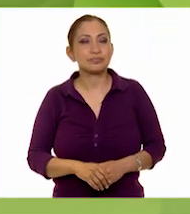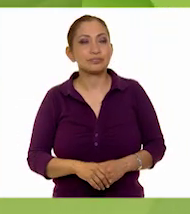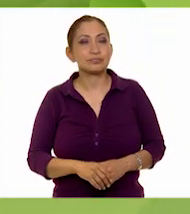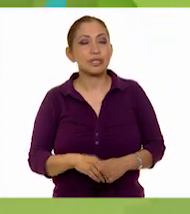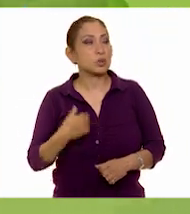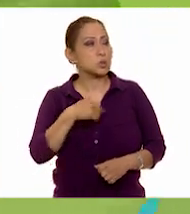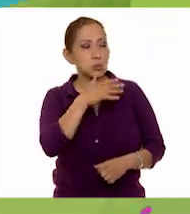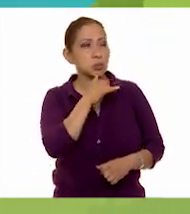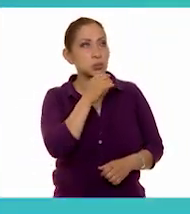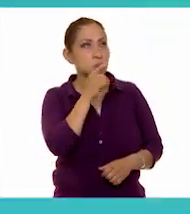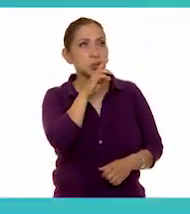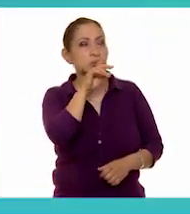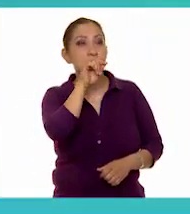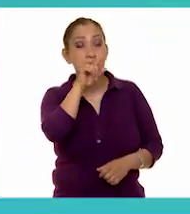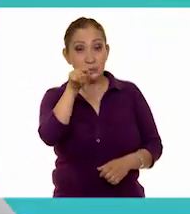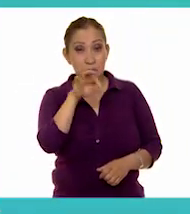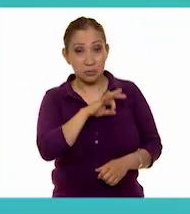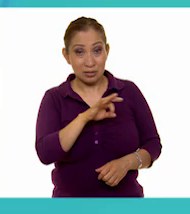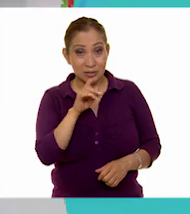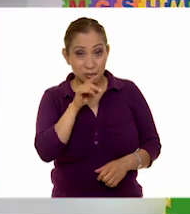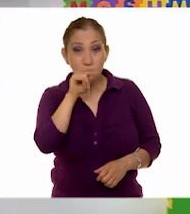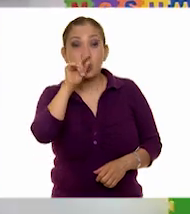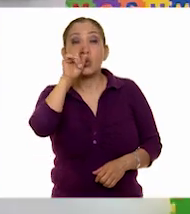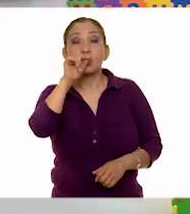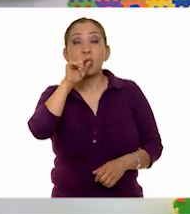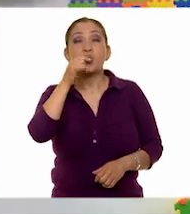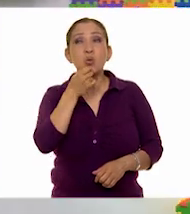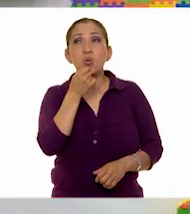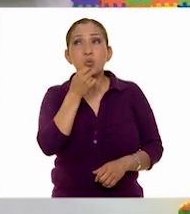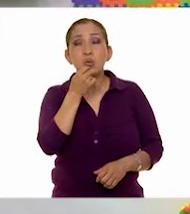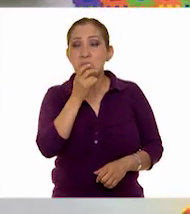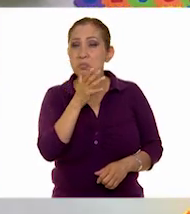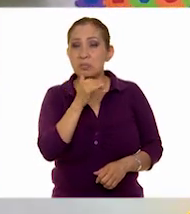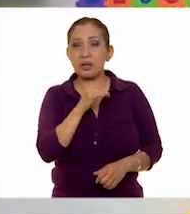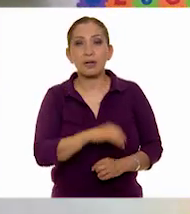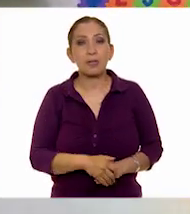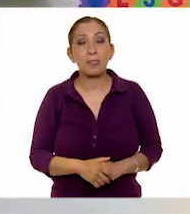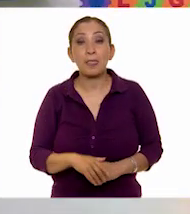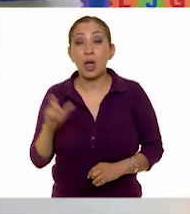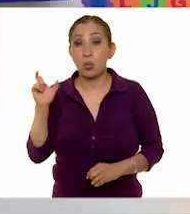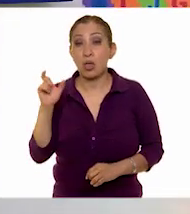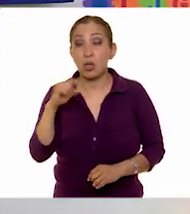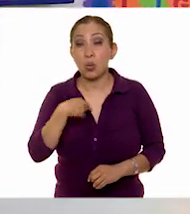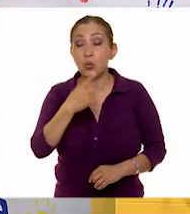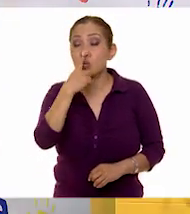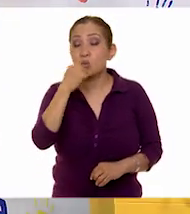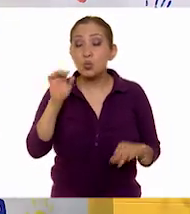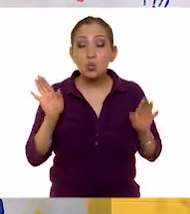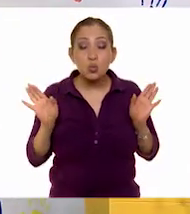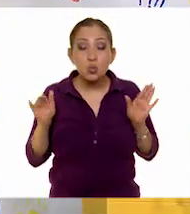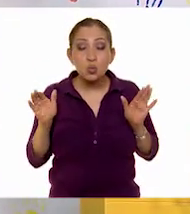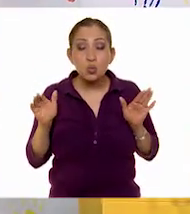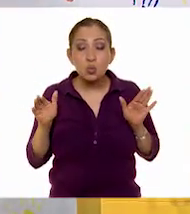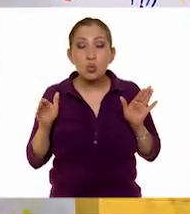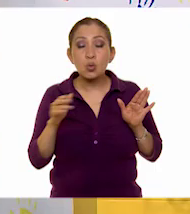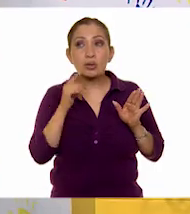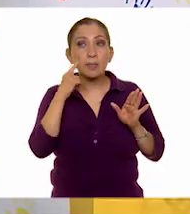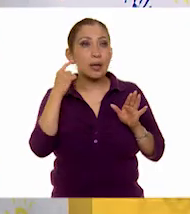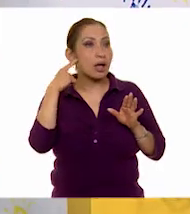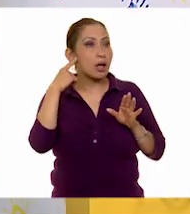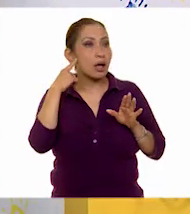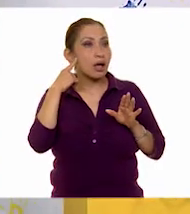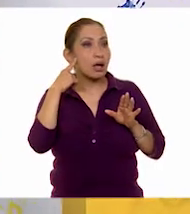Yo no puedo chiflar muy bien. ¿Y ustedes en casa? O también cuando un colibrí también se